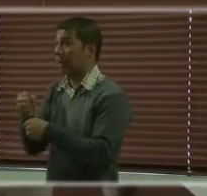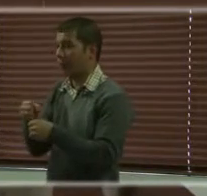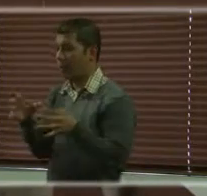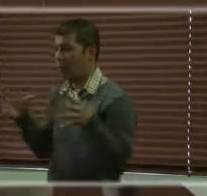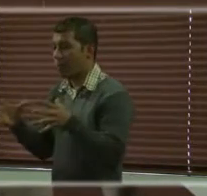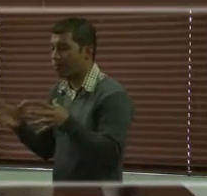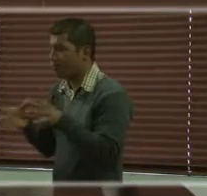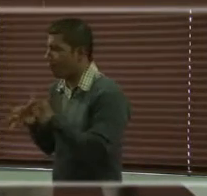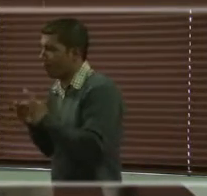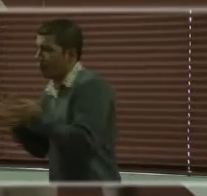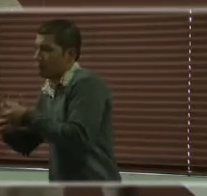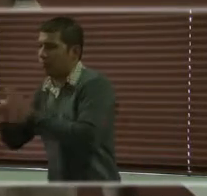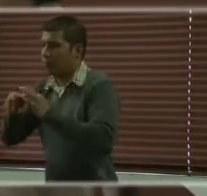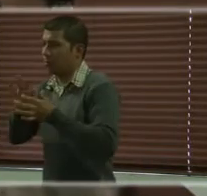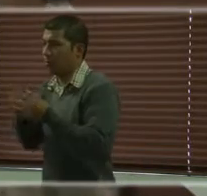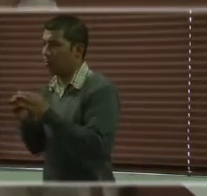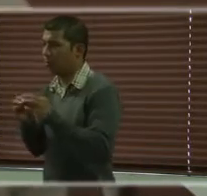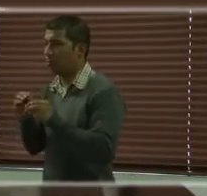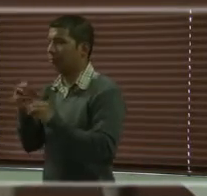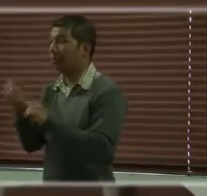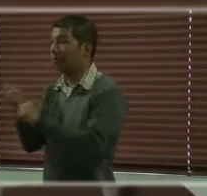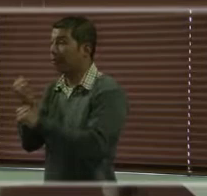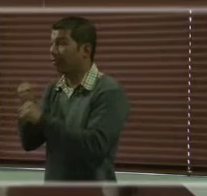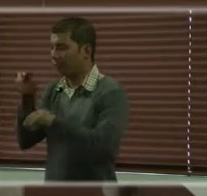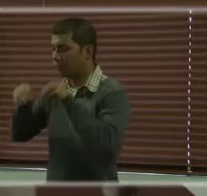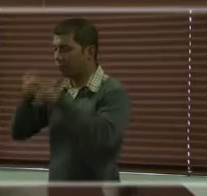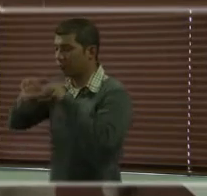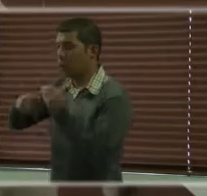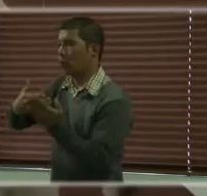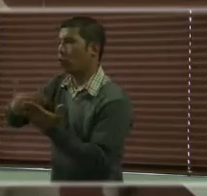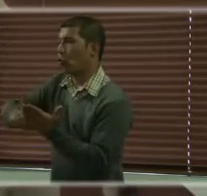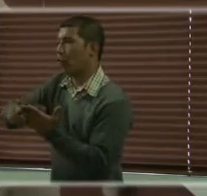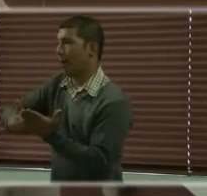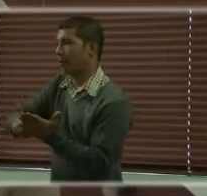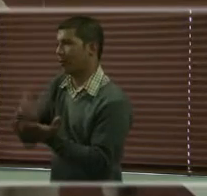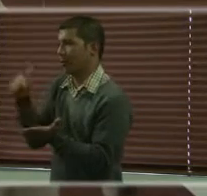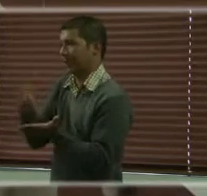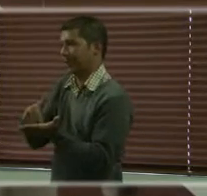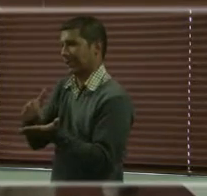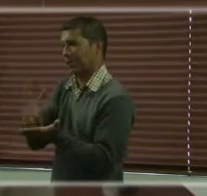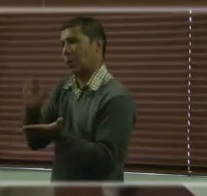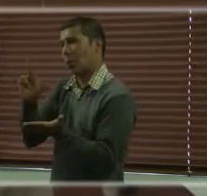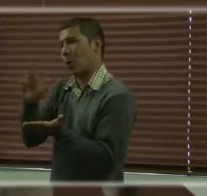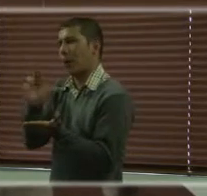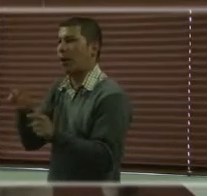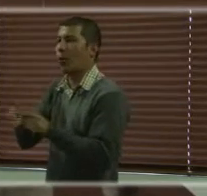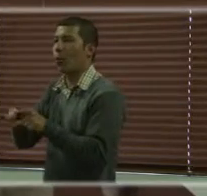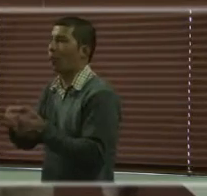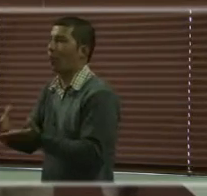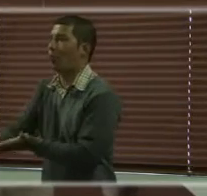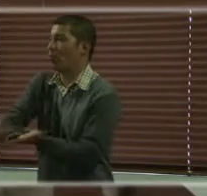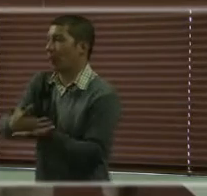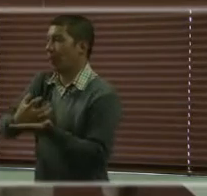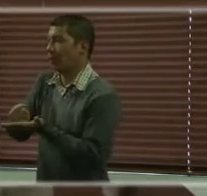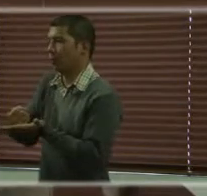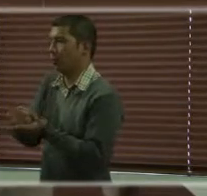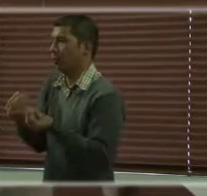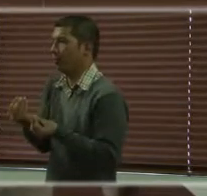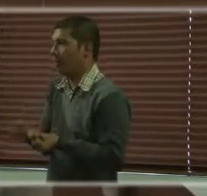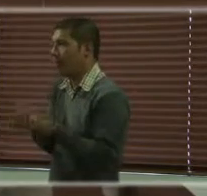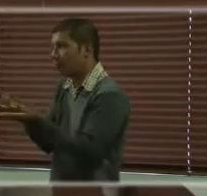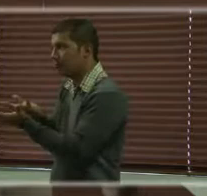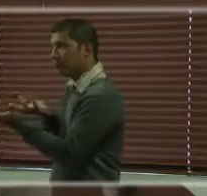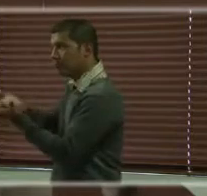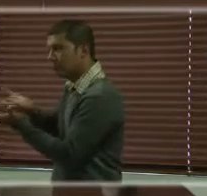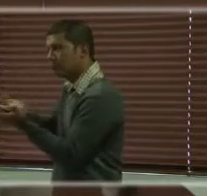que generará un documento que Esperamos que sea un insumo importante para el comité alto hacer las recomendaciones al Estado